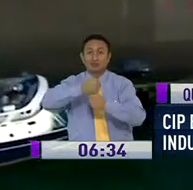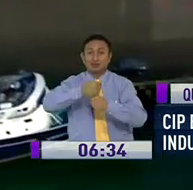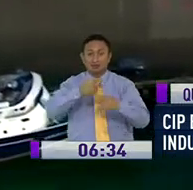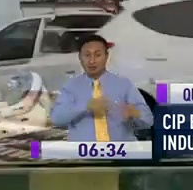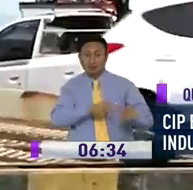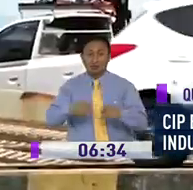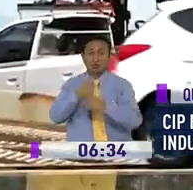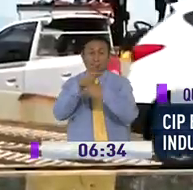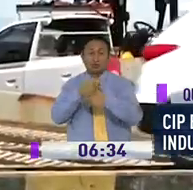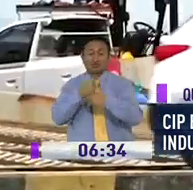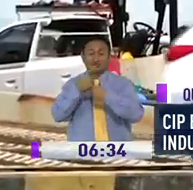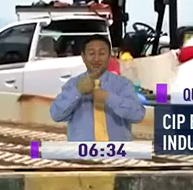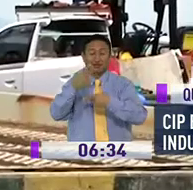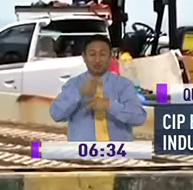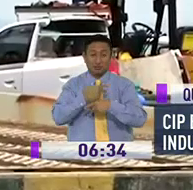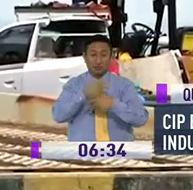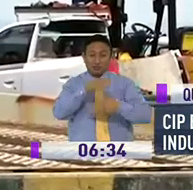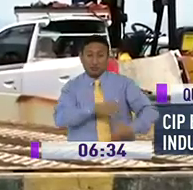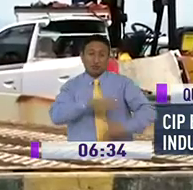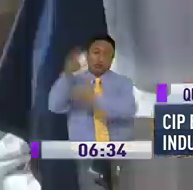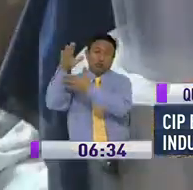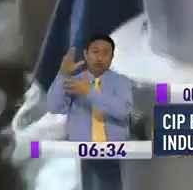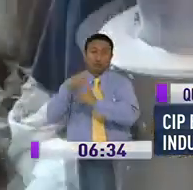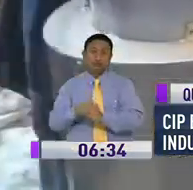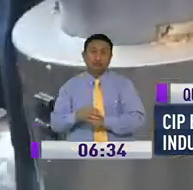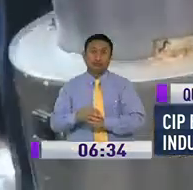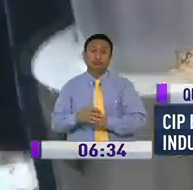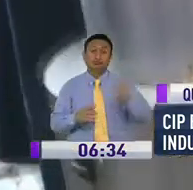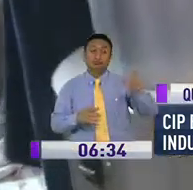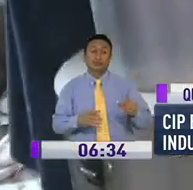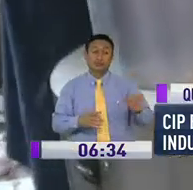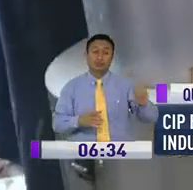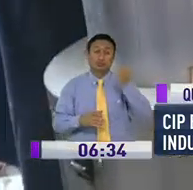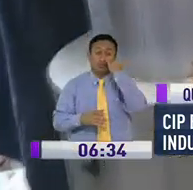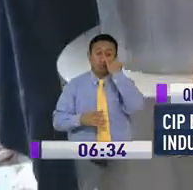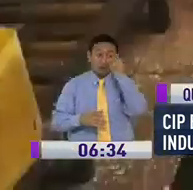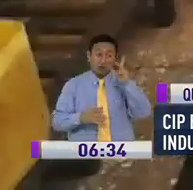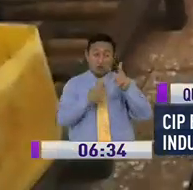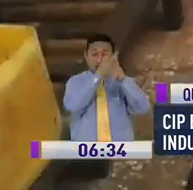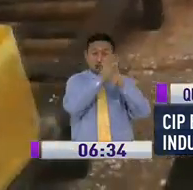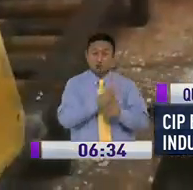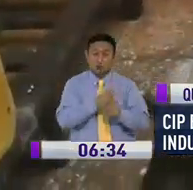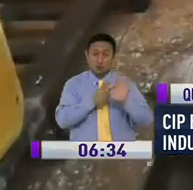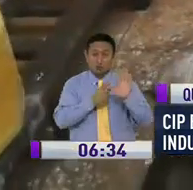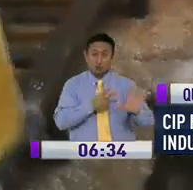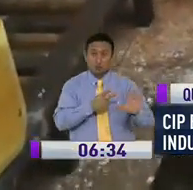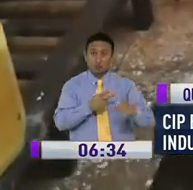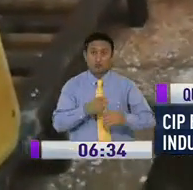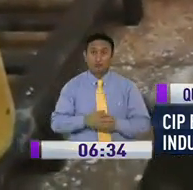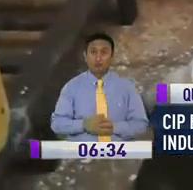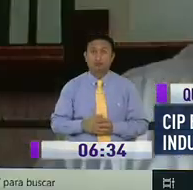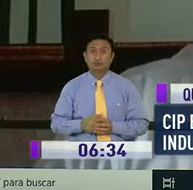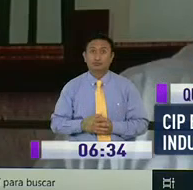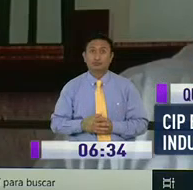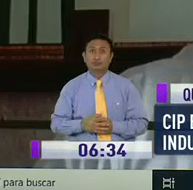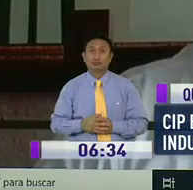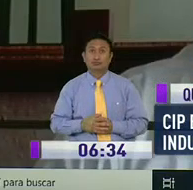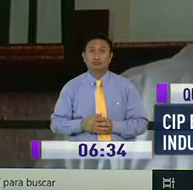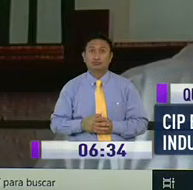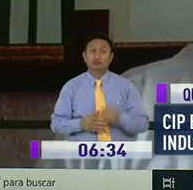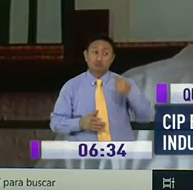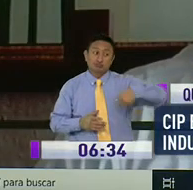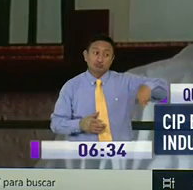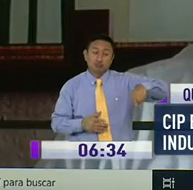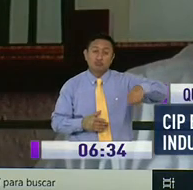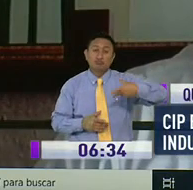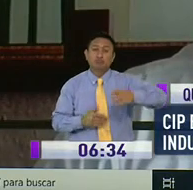de producción-exportación y velar por la seguridad de los trabajadores de las empresas autorizadas para operar. Ahí tenemos que pensar